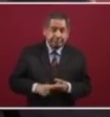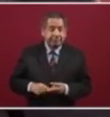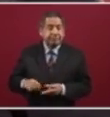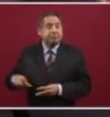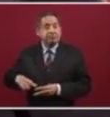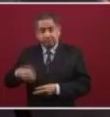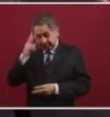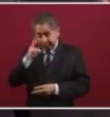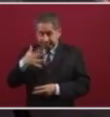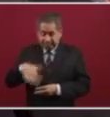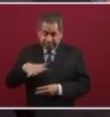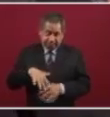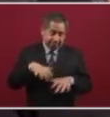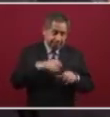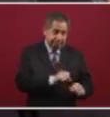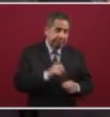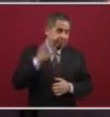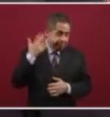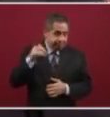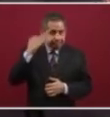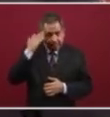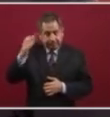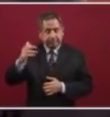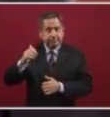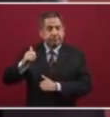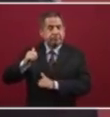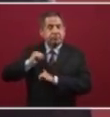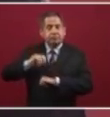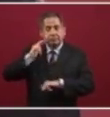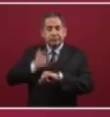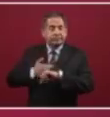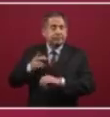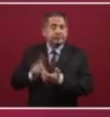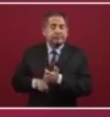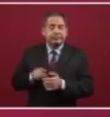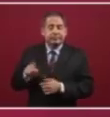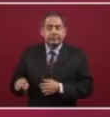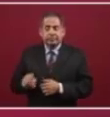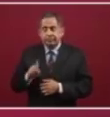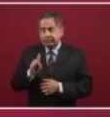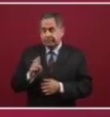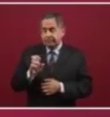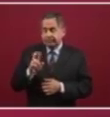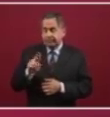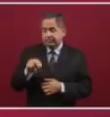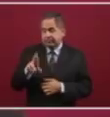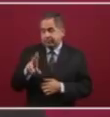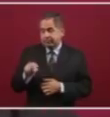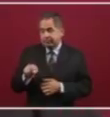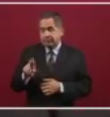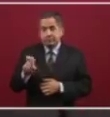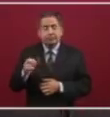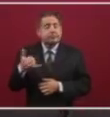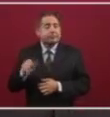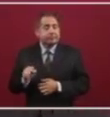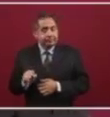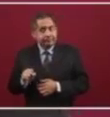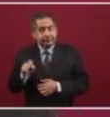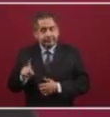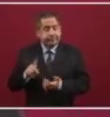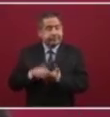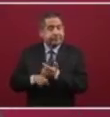mexicano, en aquel entonces comandado por Bernardo Reyes, que era